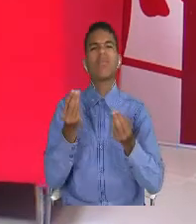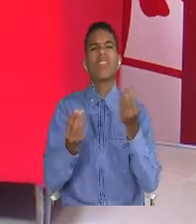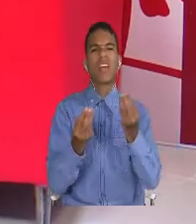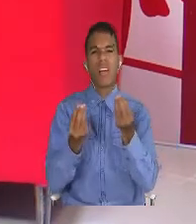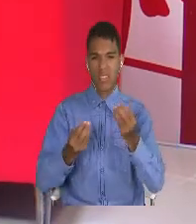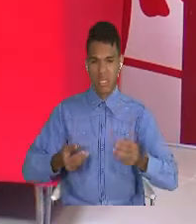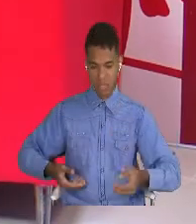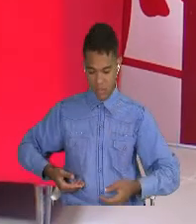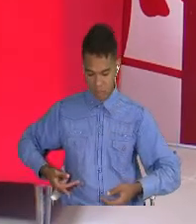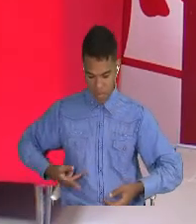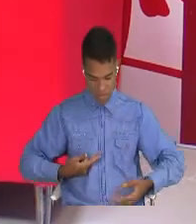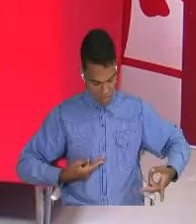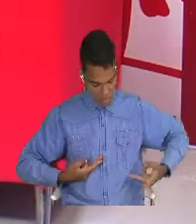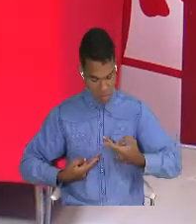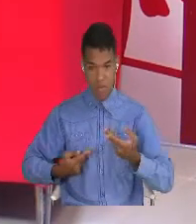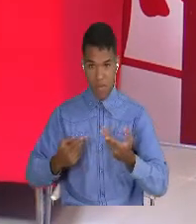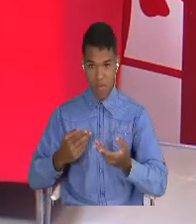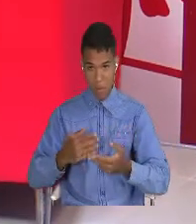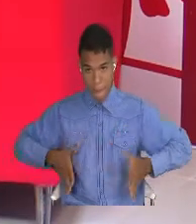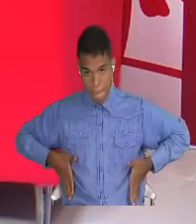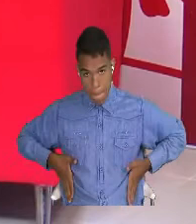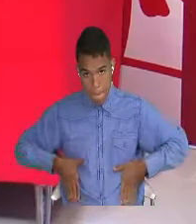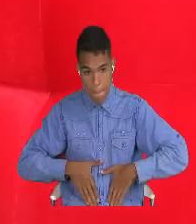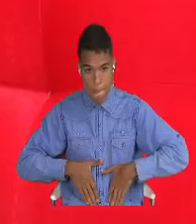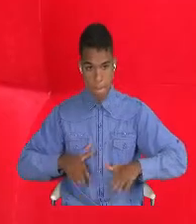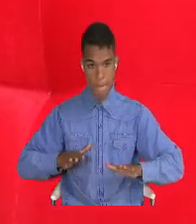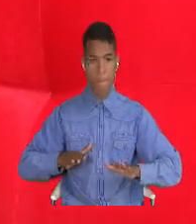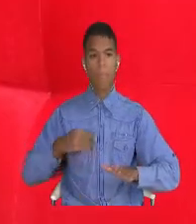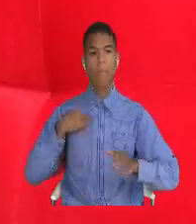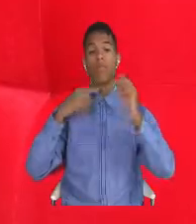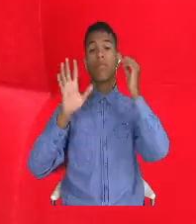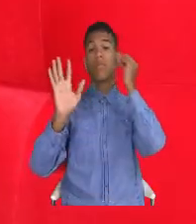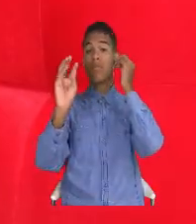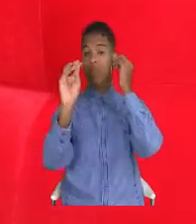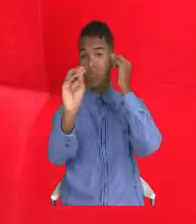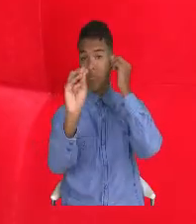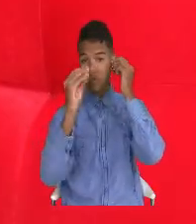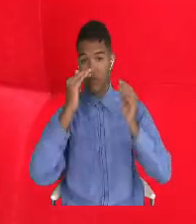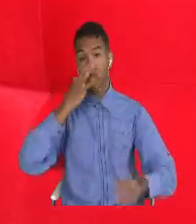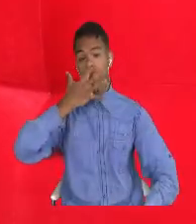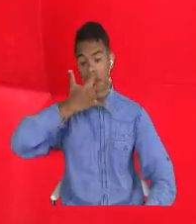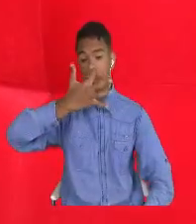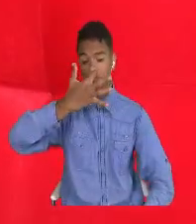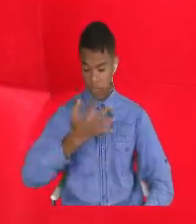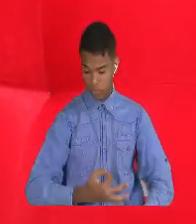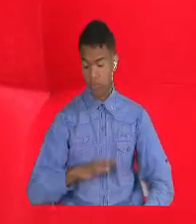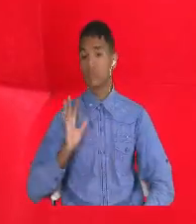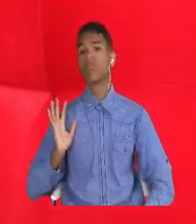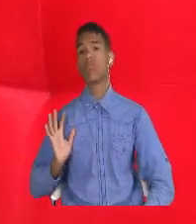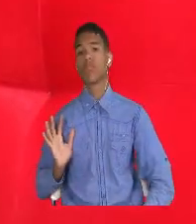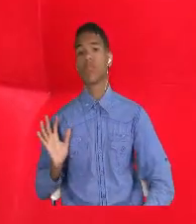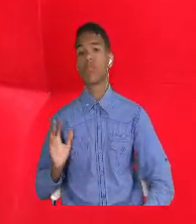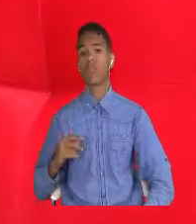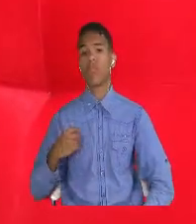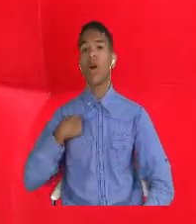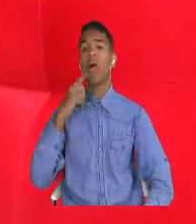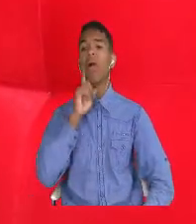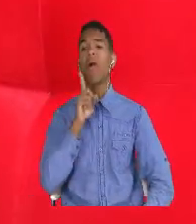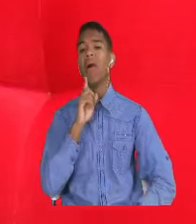es dependiendo la paciente que vaya, Jennifer. Yo soy muy sincera y por eso me va muy bien en mi trabajo. Cuando van